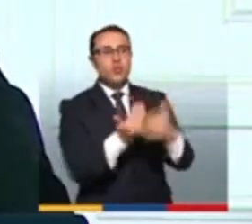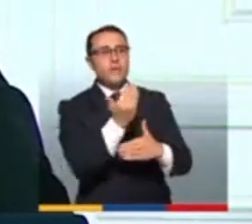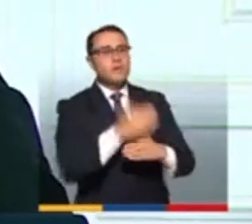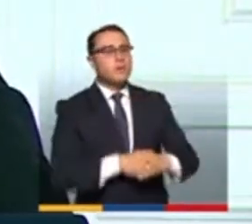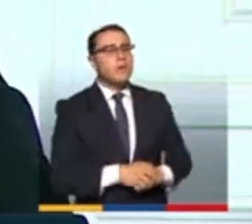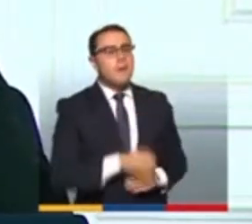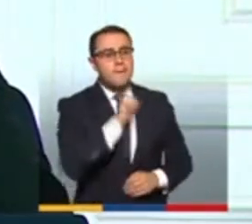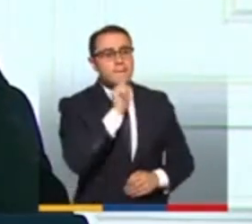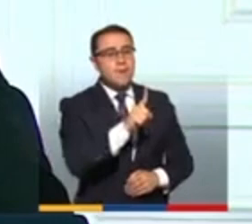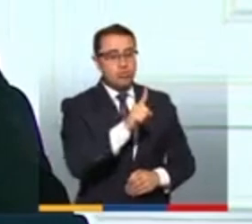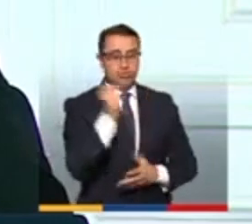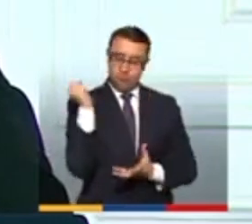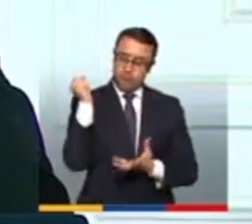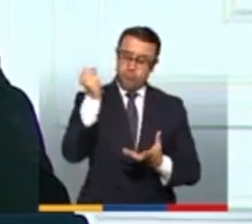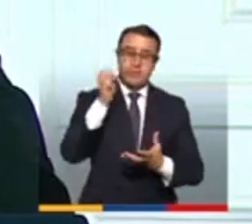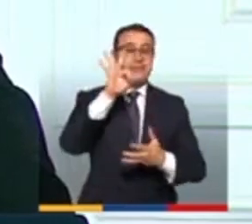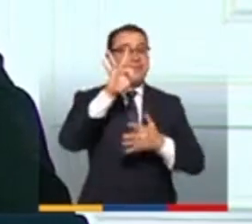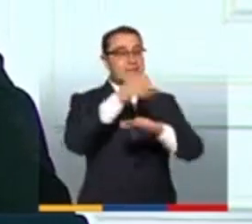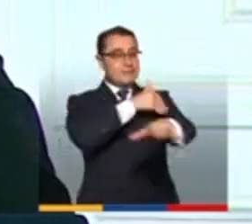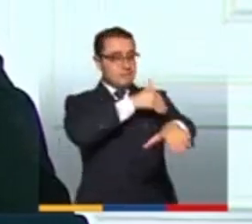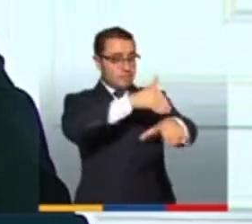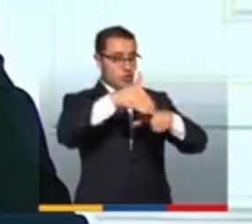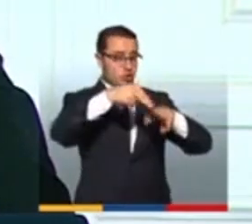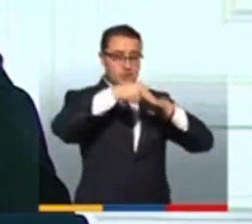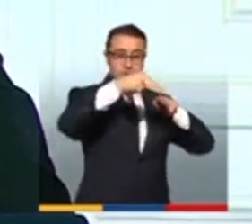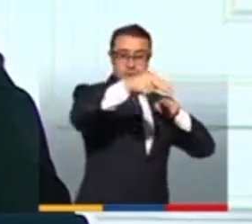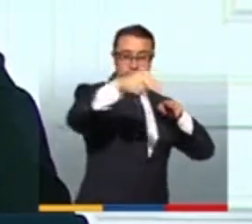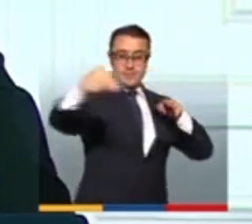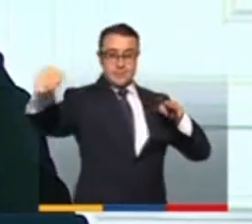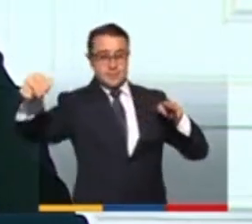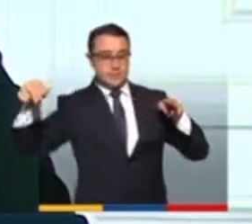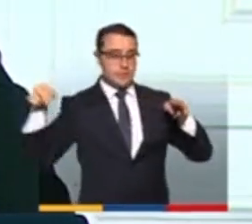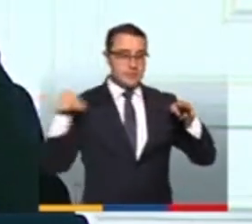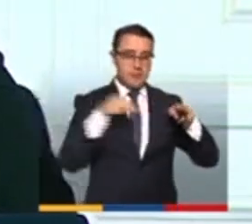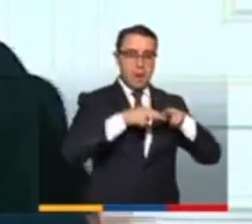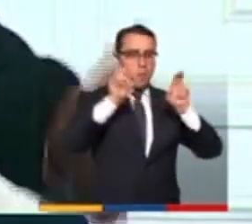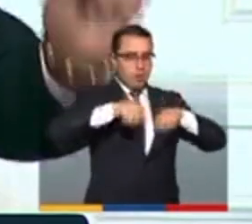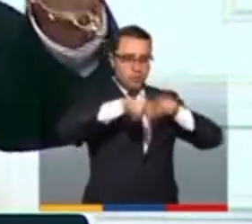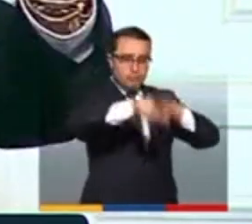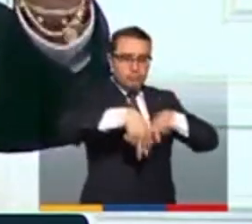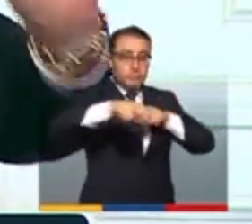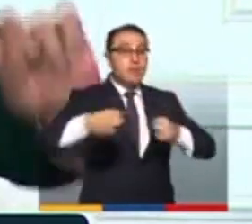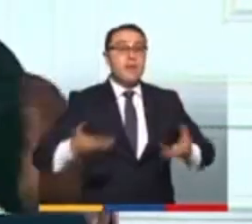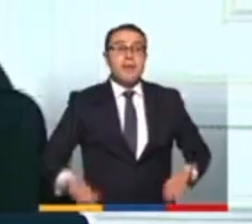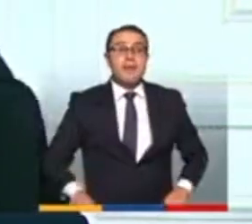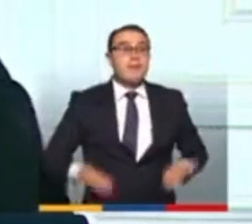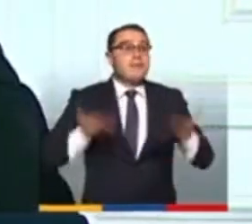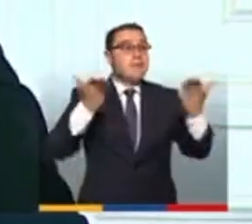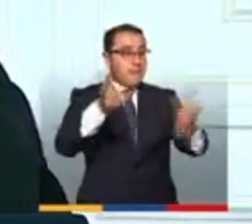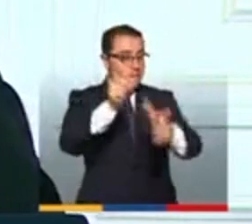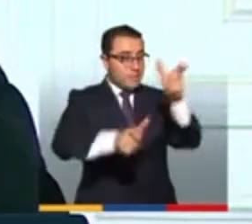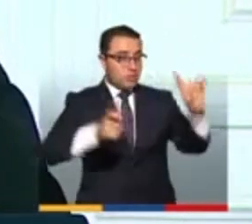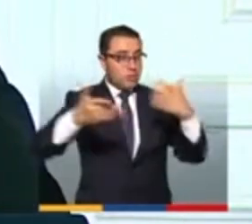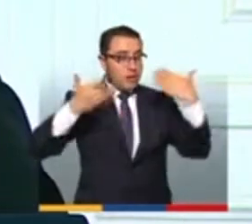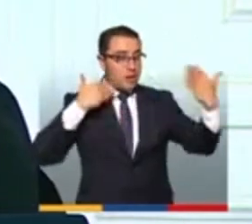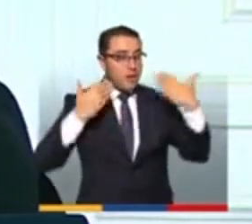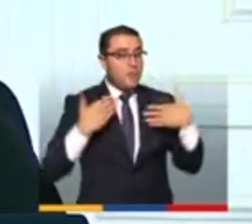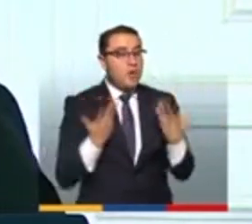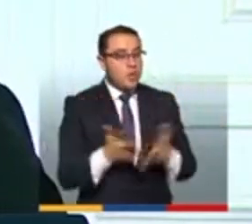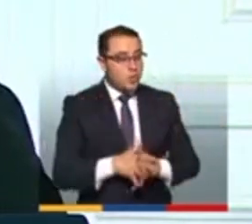comprar 3 millones de hectáreas fértiles en Colombia para entregárselas al campesinado? Que es el primer punto del acuerdo con la FARC.